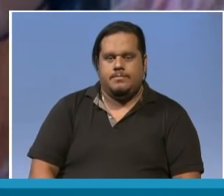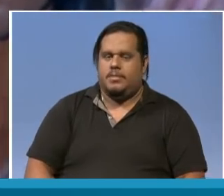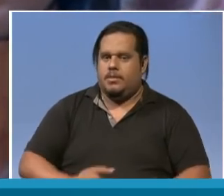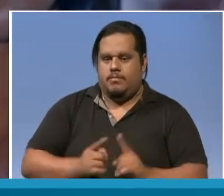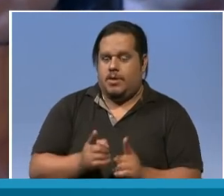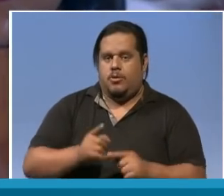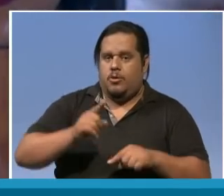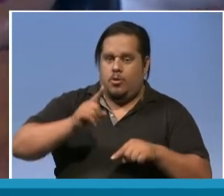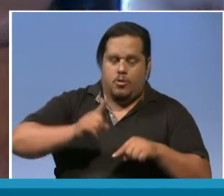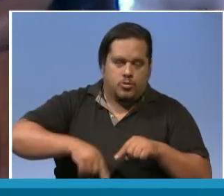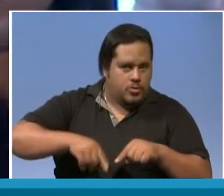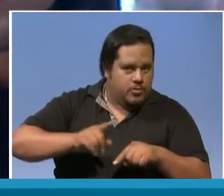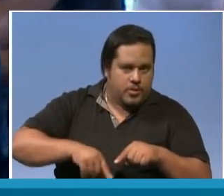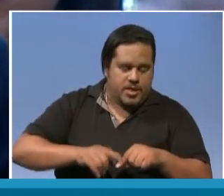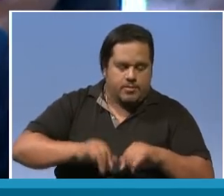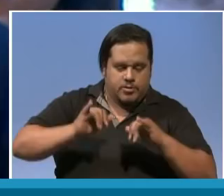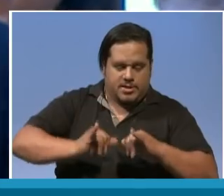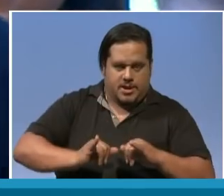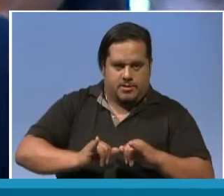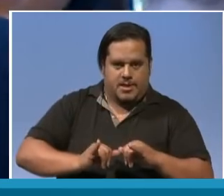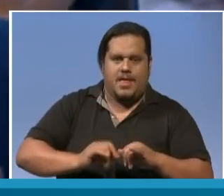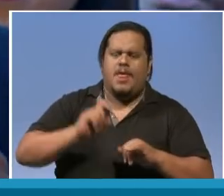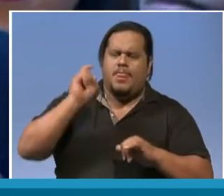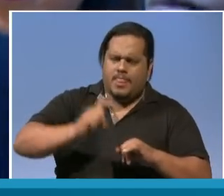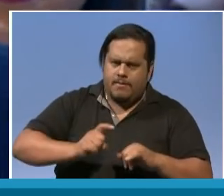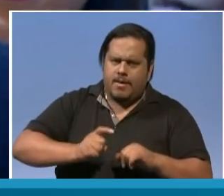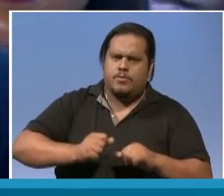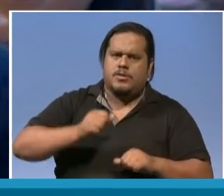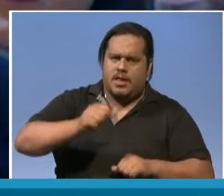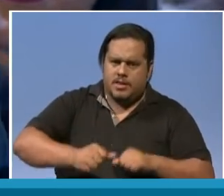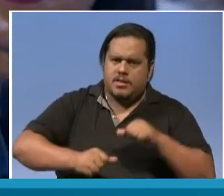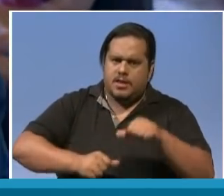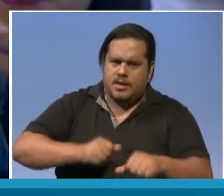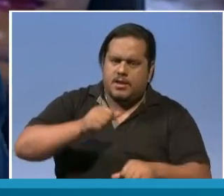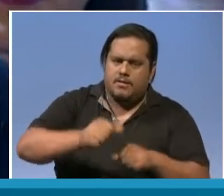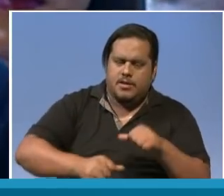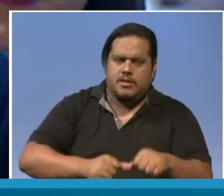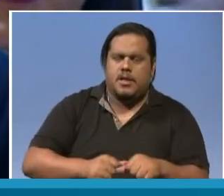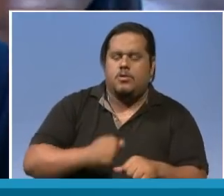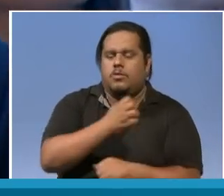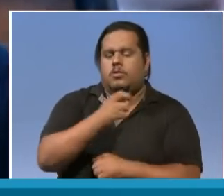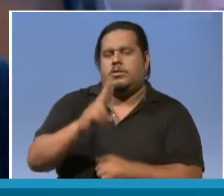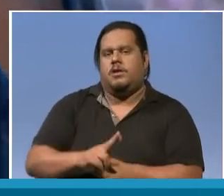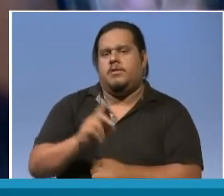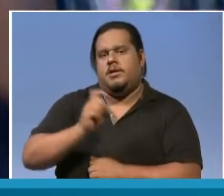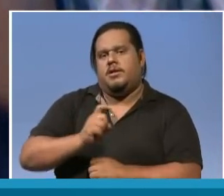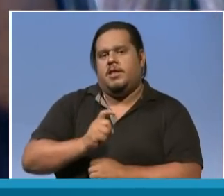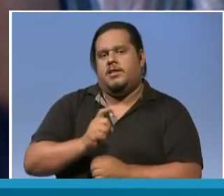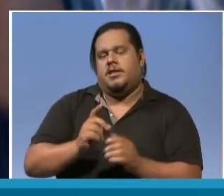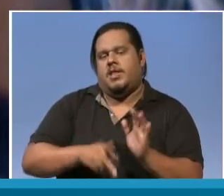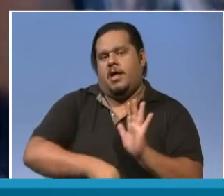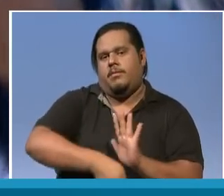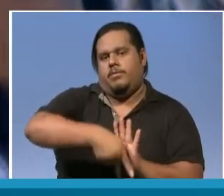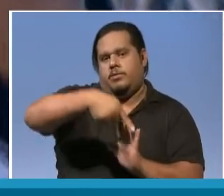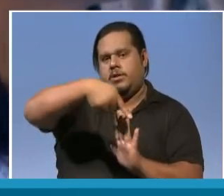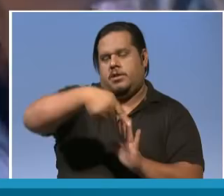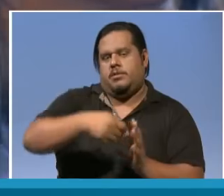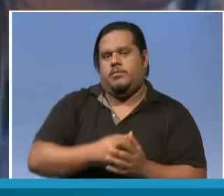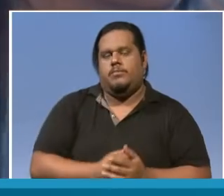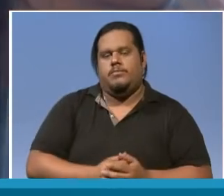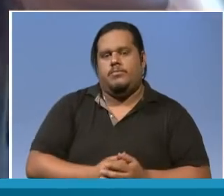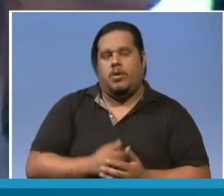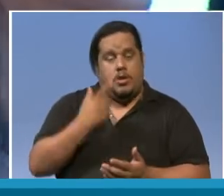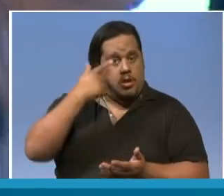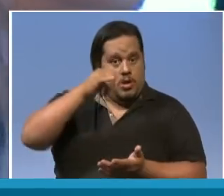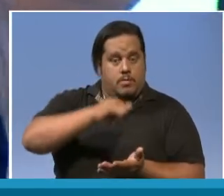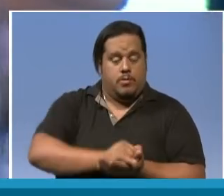Pero no podemos quedar ahí. Tenemos que seguir avanzando. Costa Rica necesita progreso.